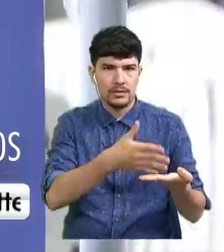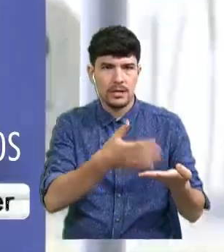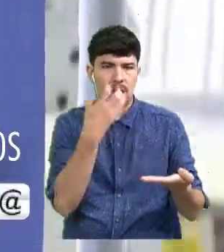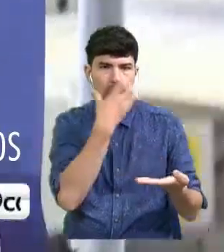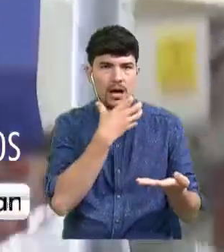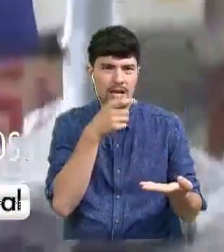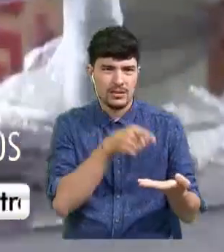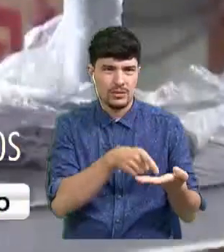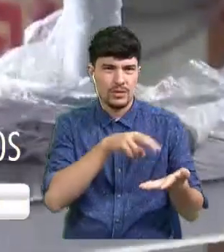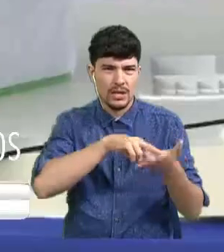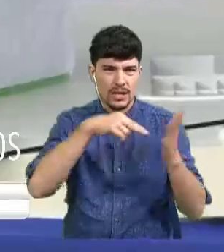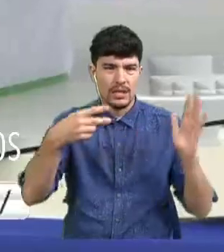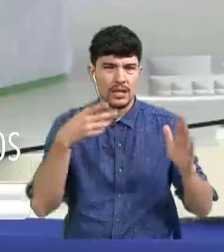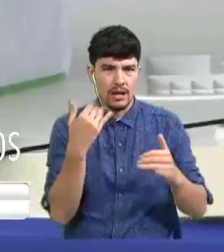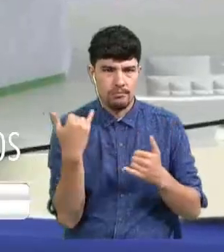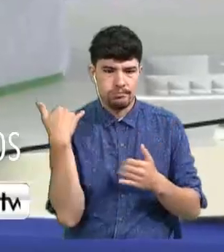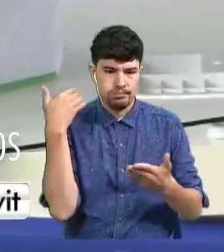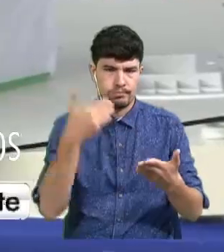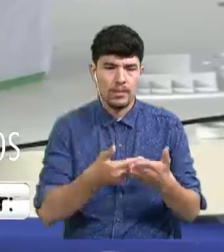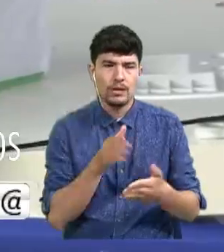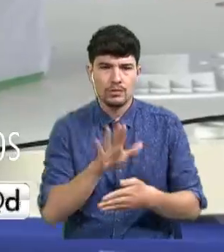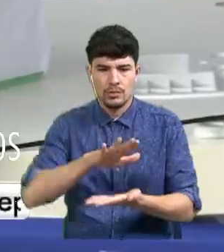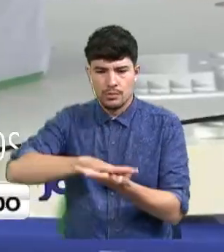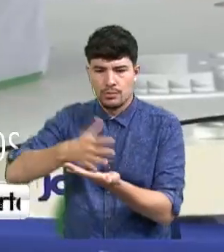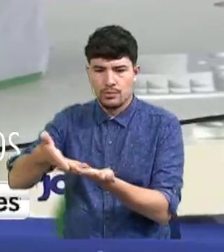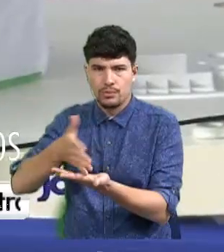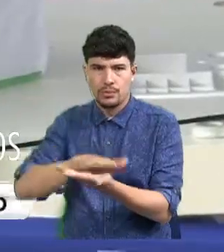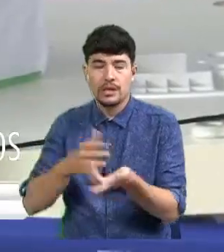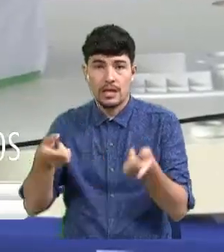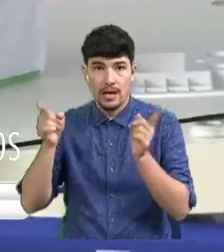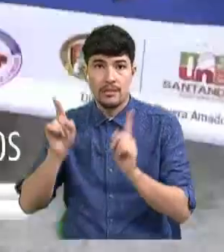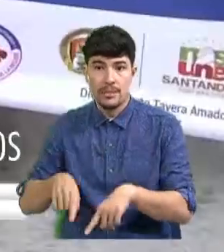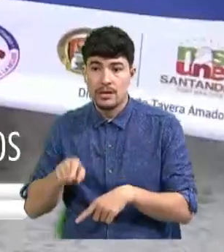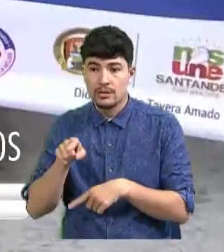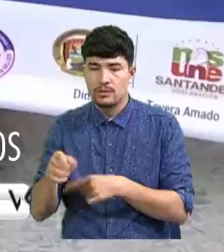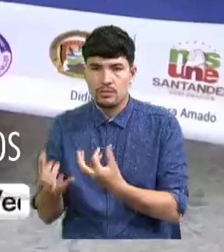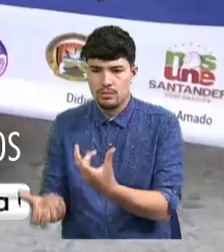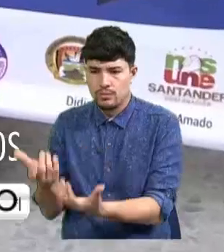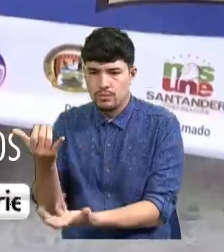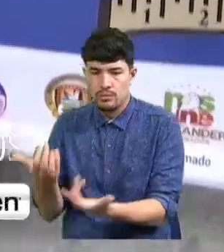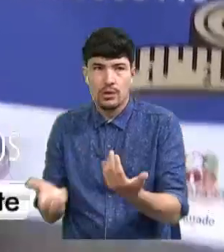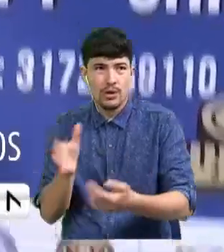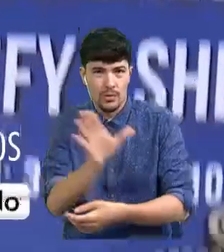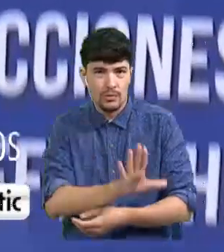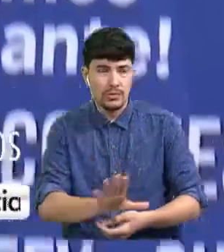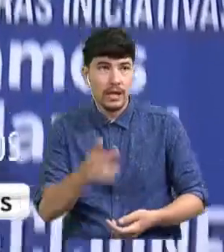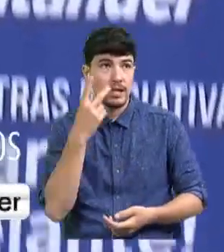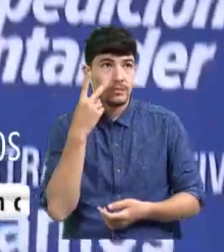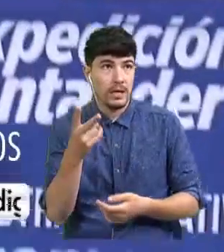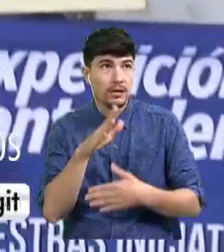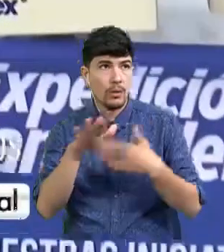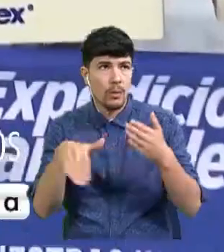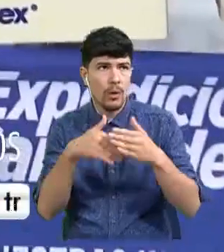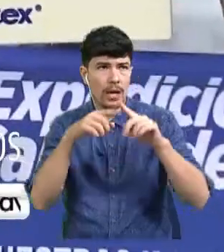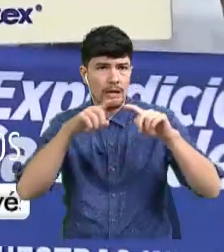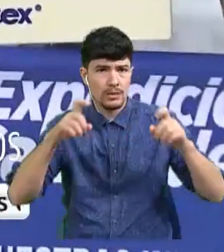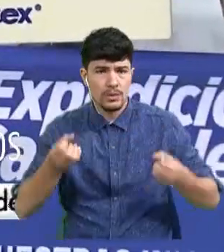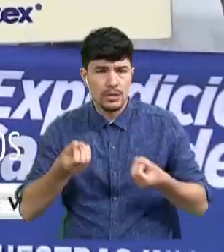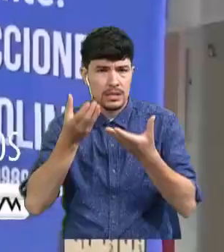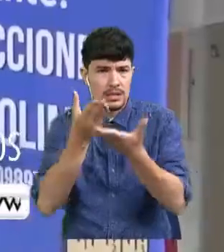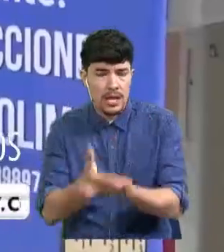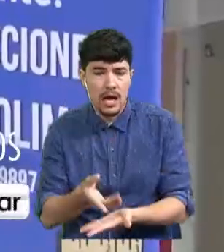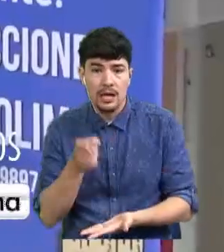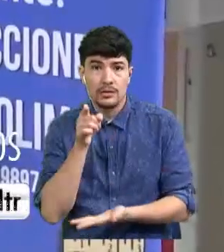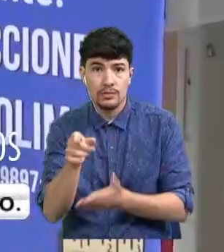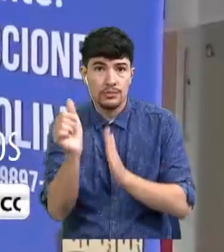una técnica que se viene utilizando, su plancha, su parte de fritos y demás. Ustedes ven todo lo que se está entregando. Y este es un programa